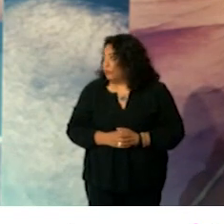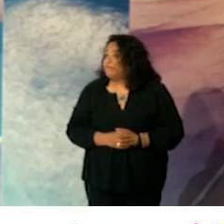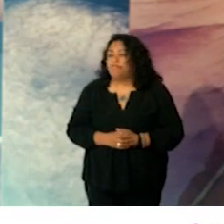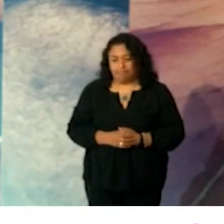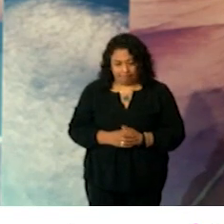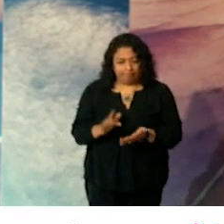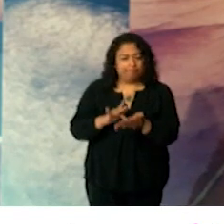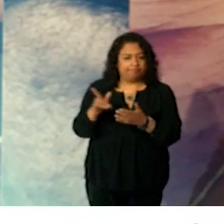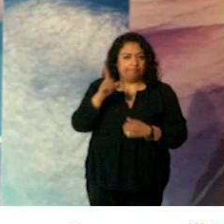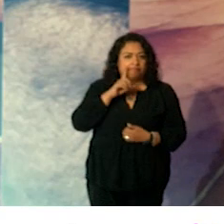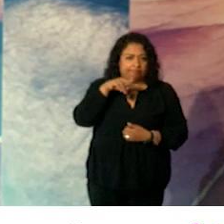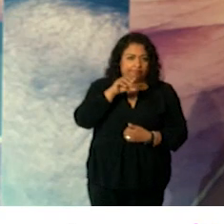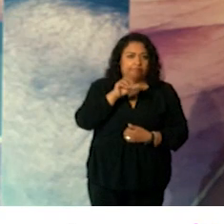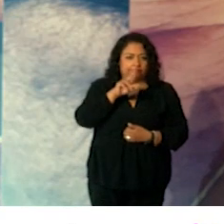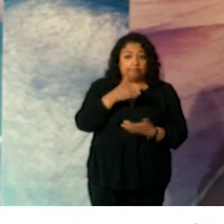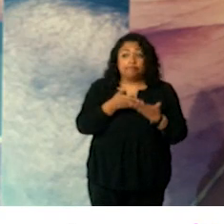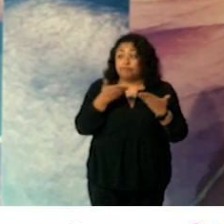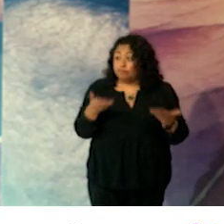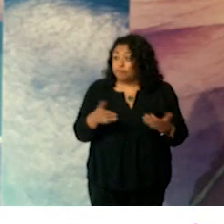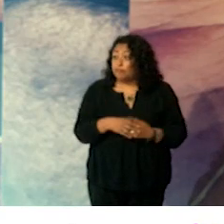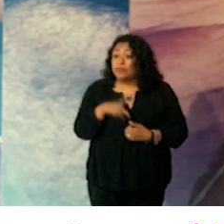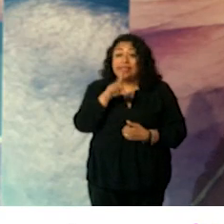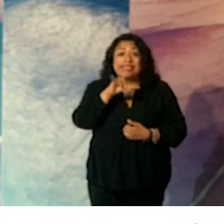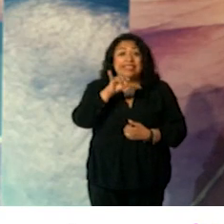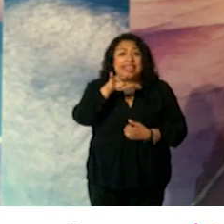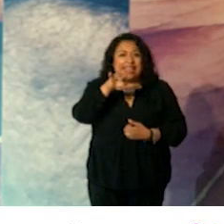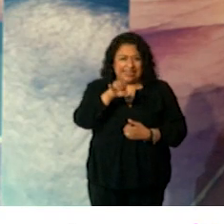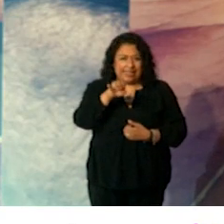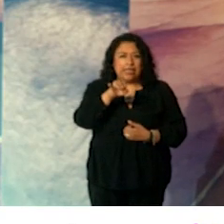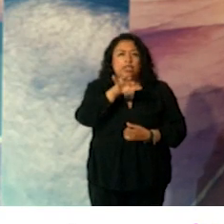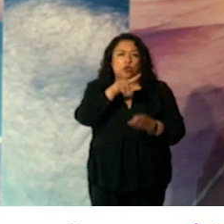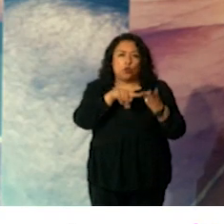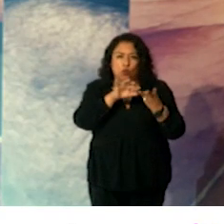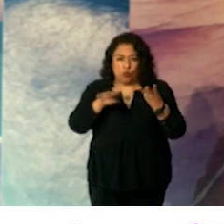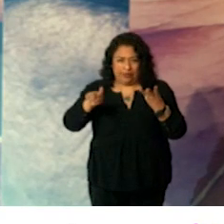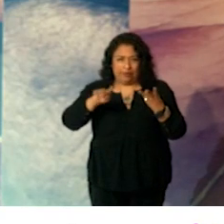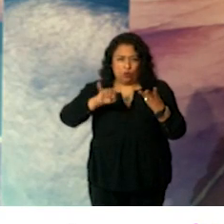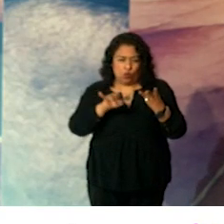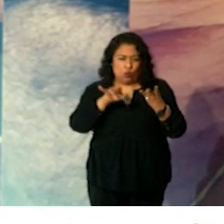Muchas gracias, Nora. Pasamos con Diane y terminamos contigo, Julieta.